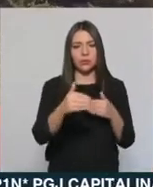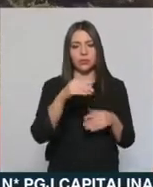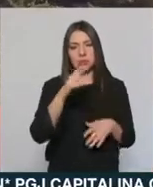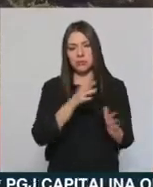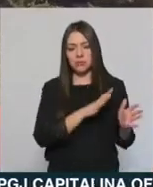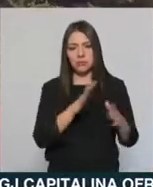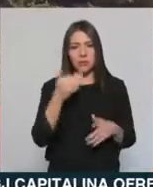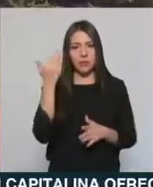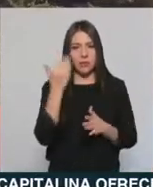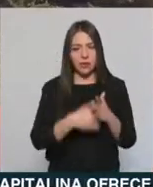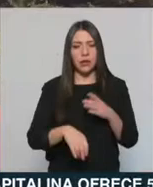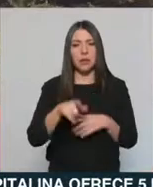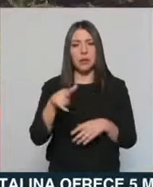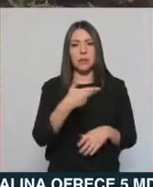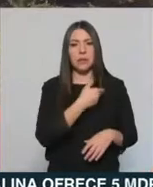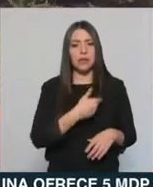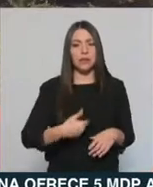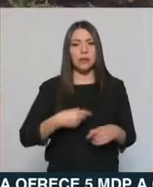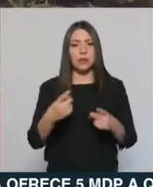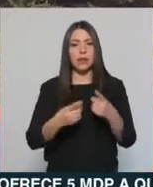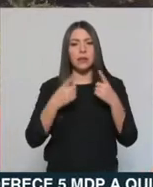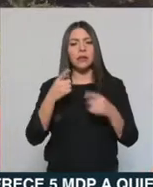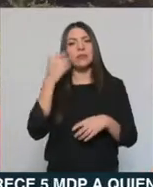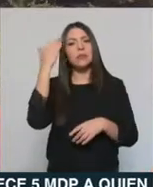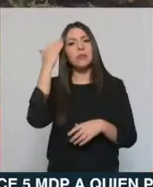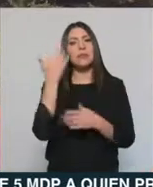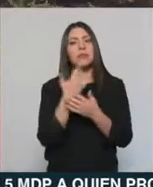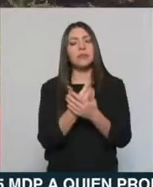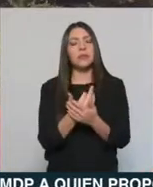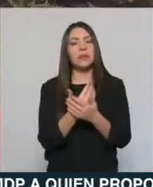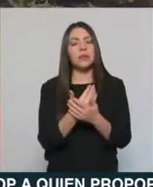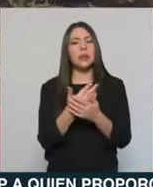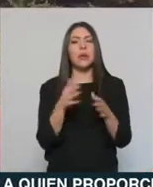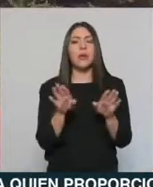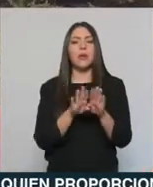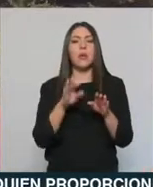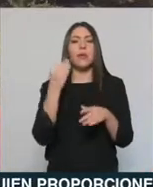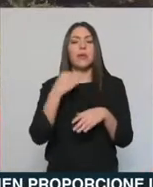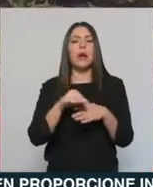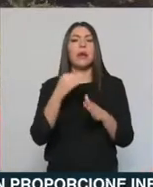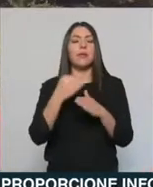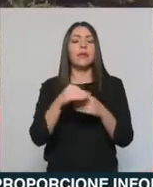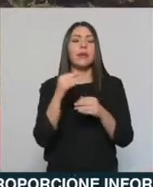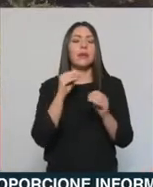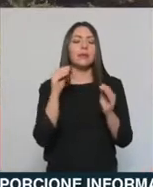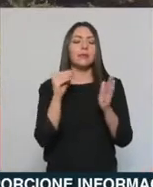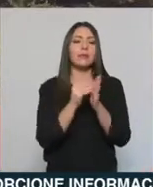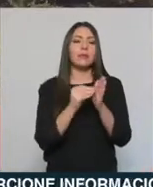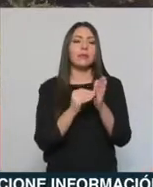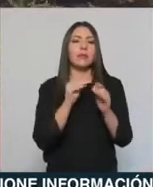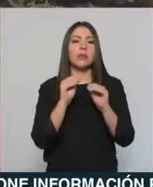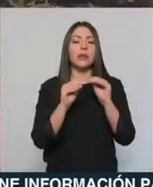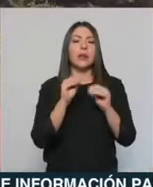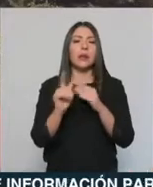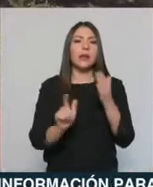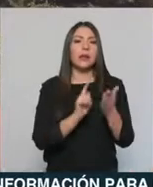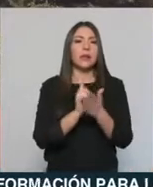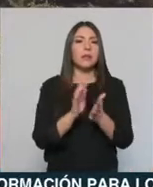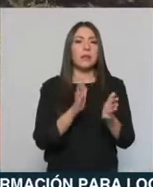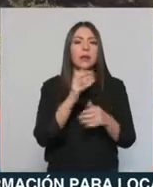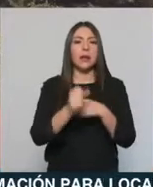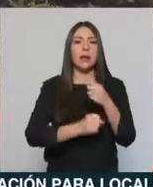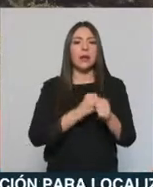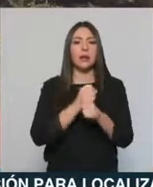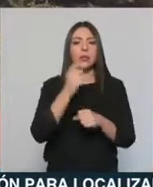después los transitorios establecen un periodo de 2 años para que se instaure, tendrán que adecuarse todas las leyes secundarias, entonces pudiéramos pensar que a lo mejor en el orden de 2021 ya